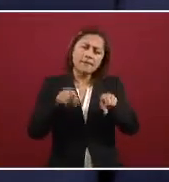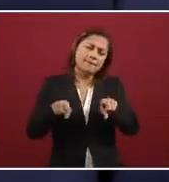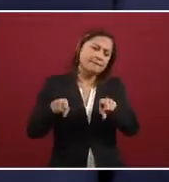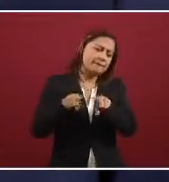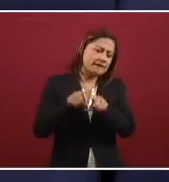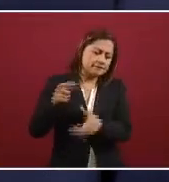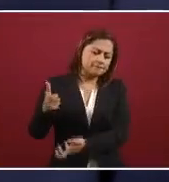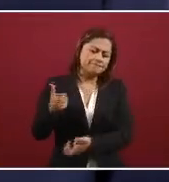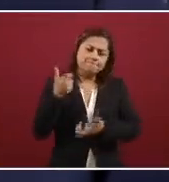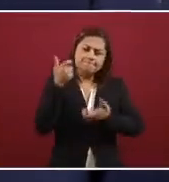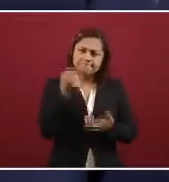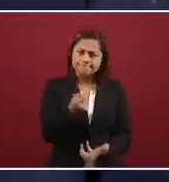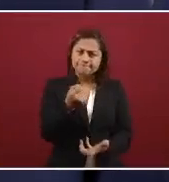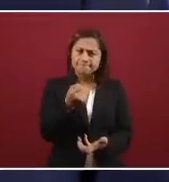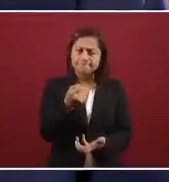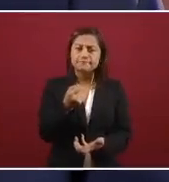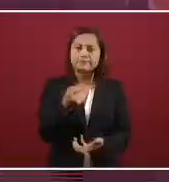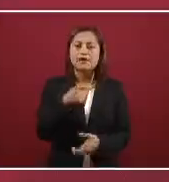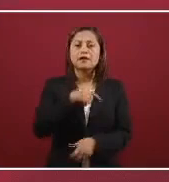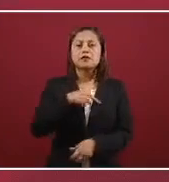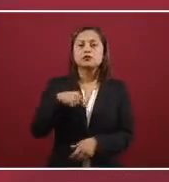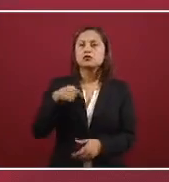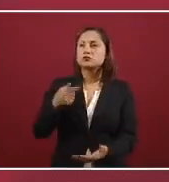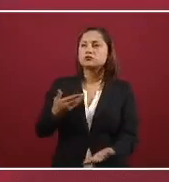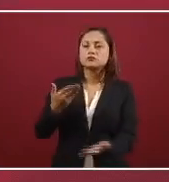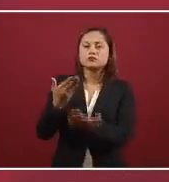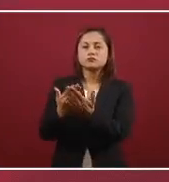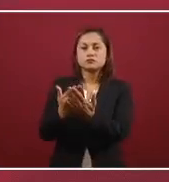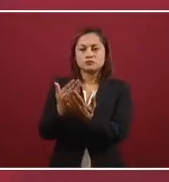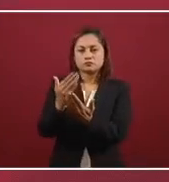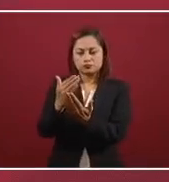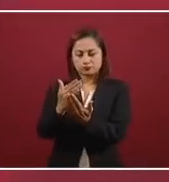presupuesto el día 8.